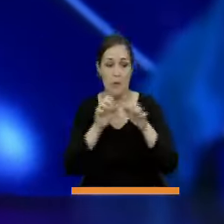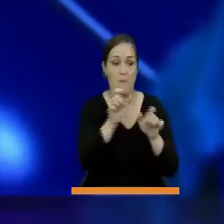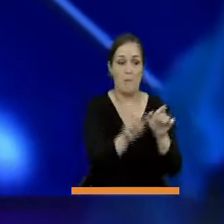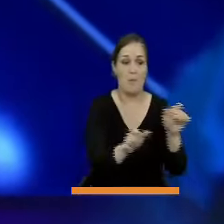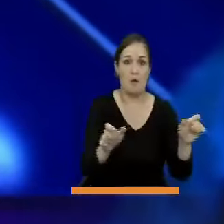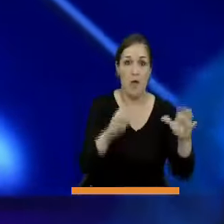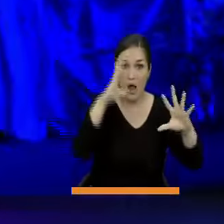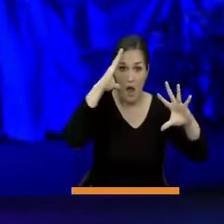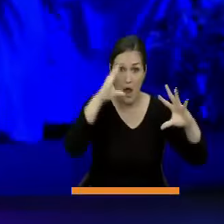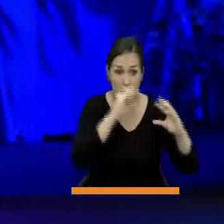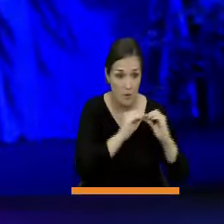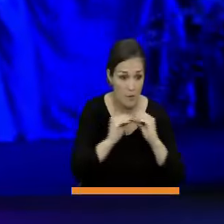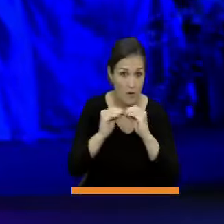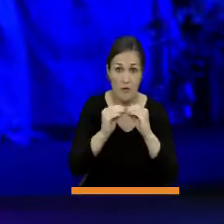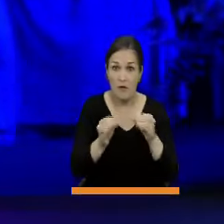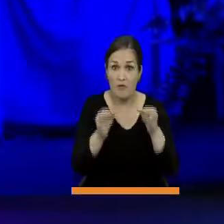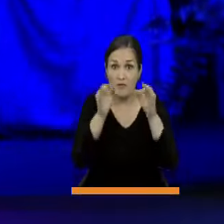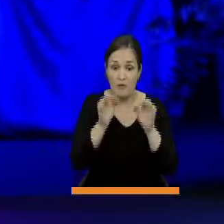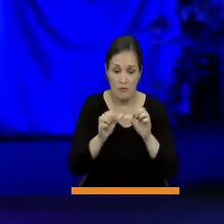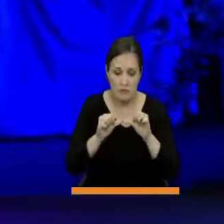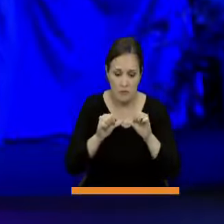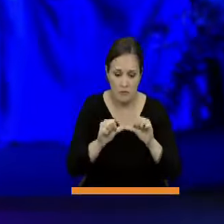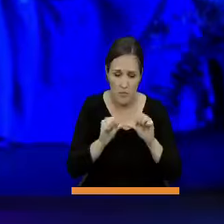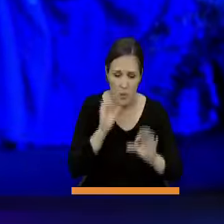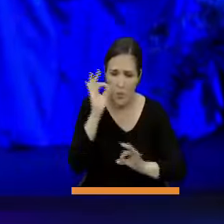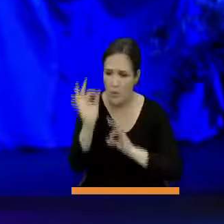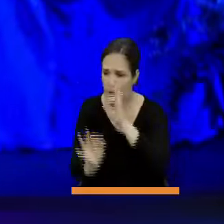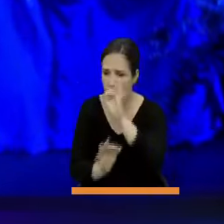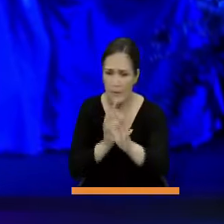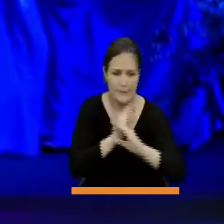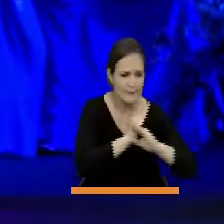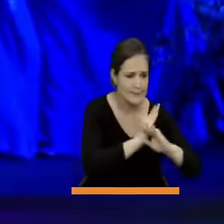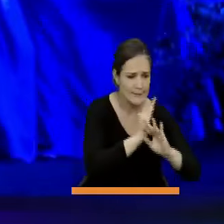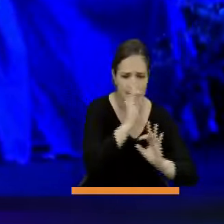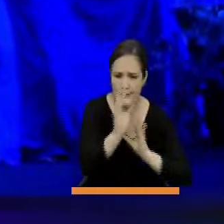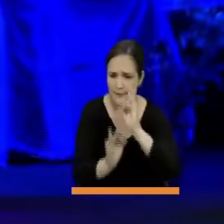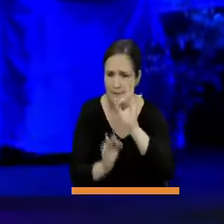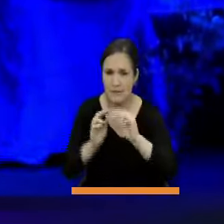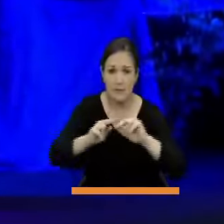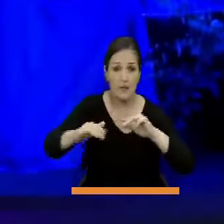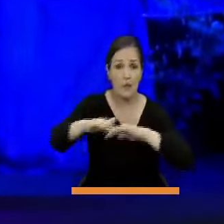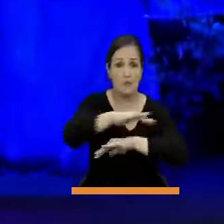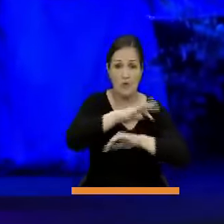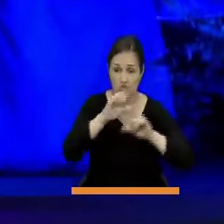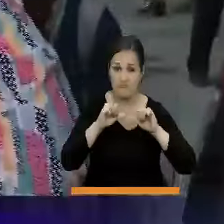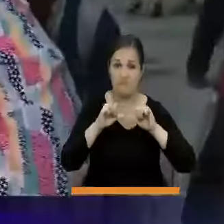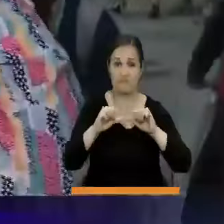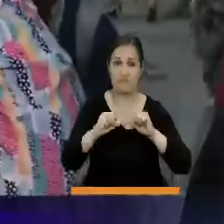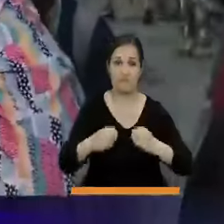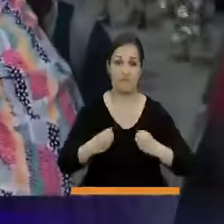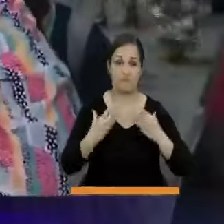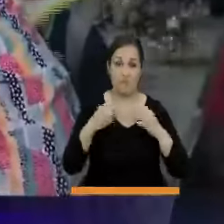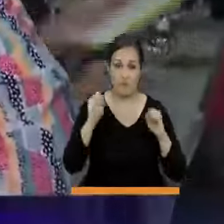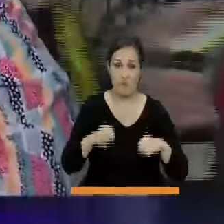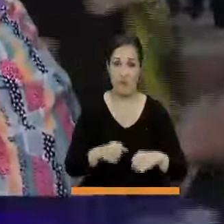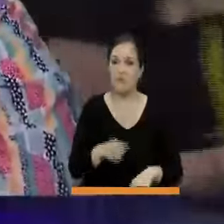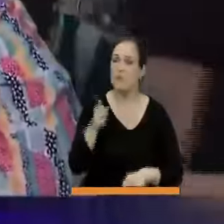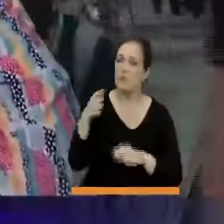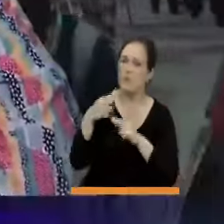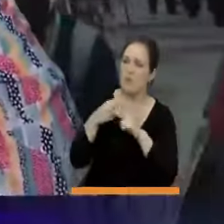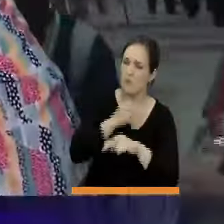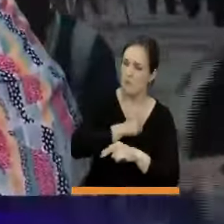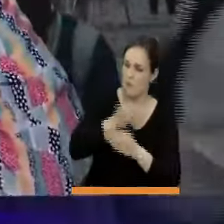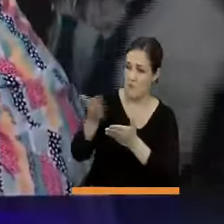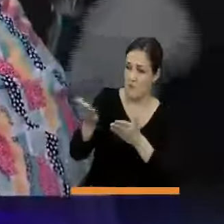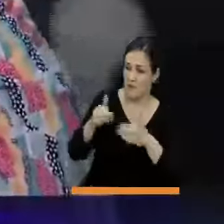acuerdo de la conservación y del cuidado de esta biodiversidad, creo que estamos conservando la vida. ¿Cómo es su nombre, por favor? Y